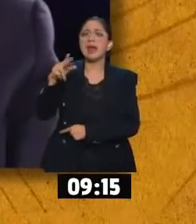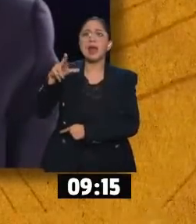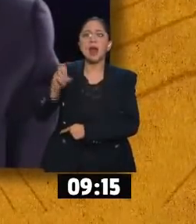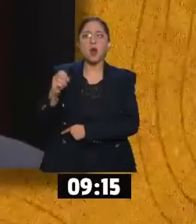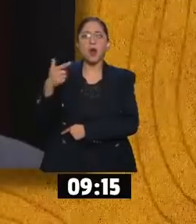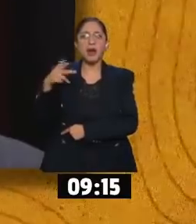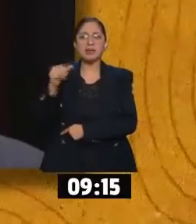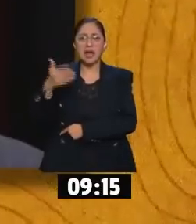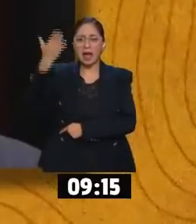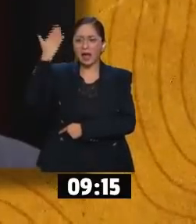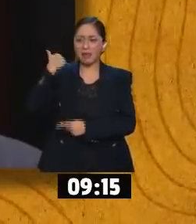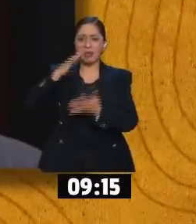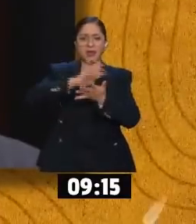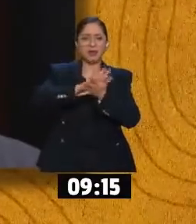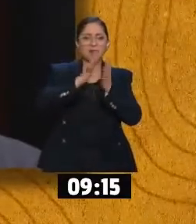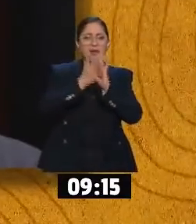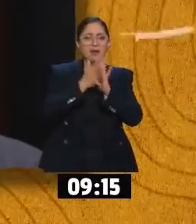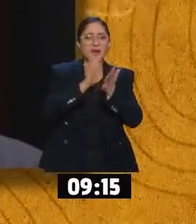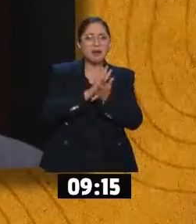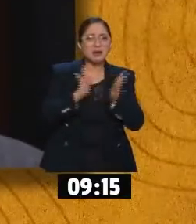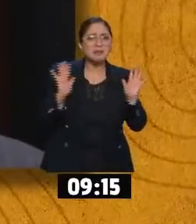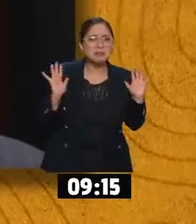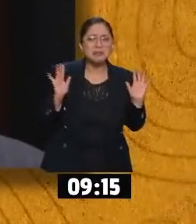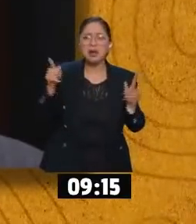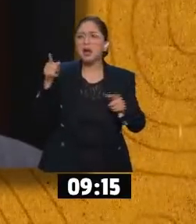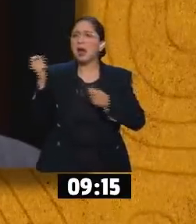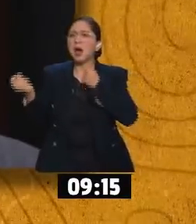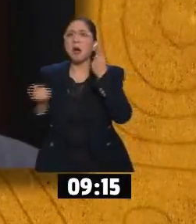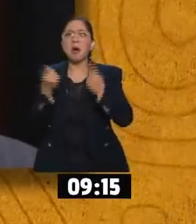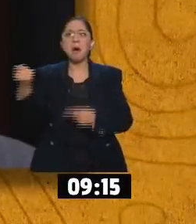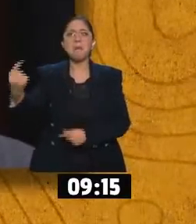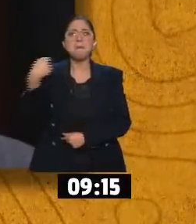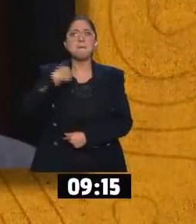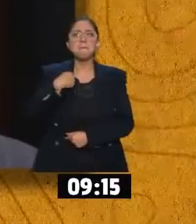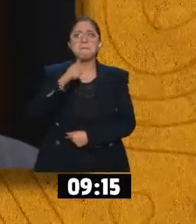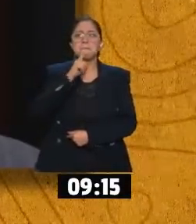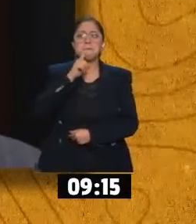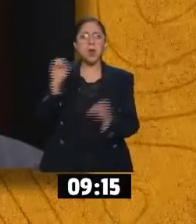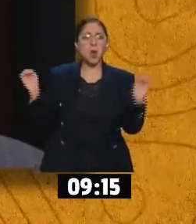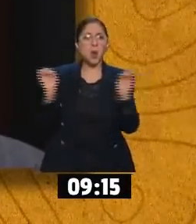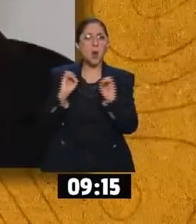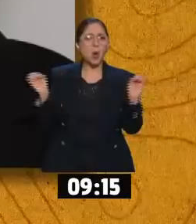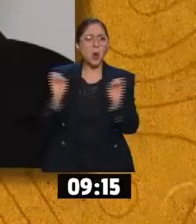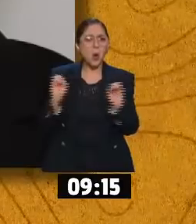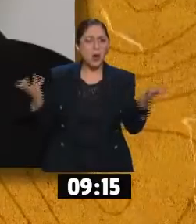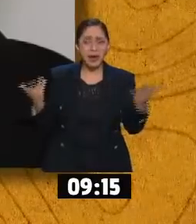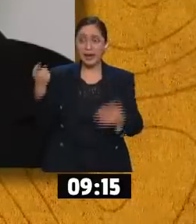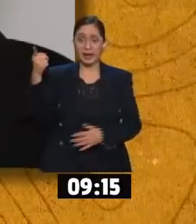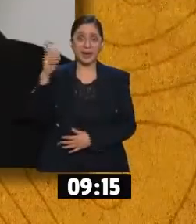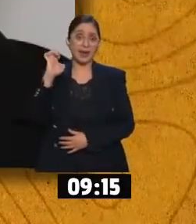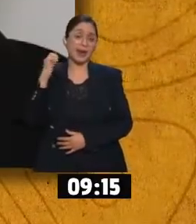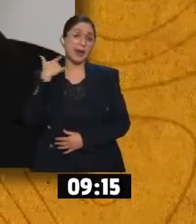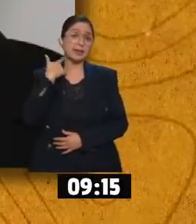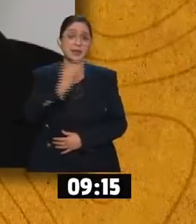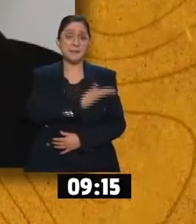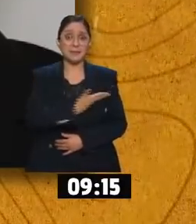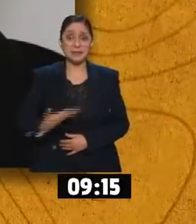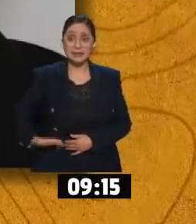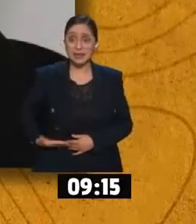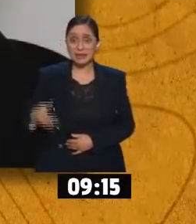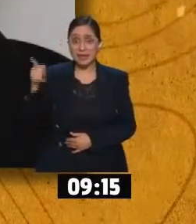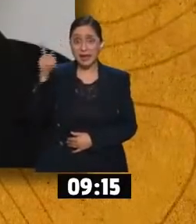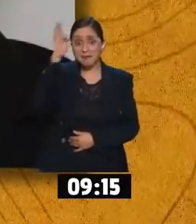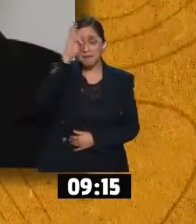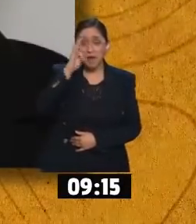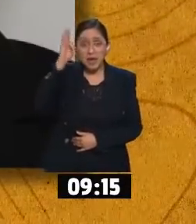delincuencia organizada. Claro, Calderas ha de haber dicho, ay, Sí, pero no es me mi dijo cuate. nada que no supiera, ¿verdad? Sí. El expresidente Felipe Calderón Hinojosa,